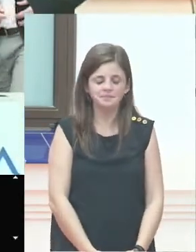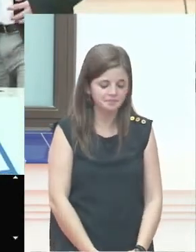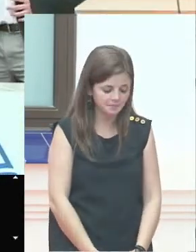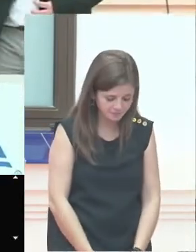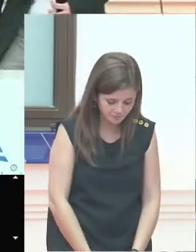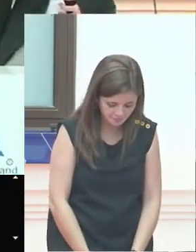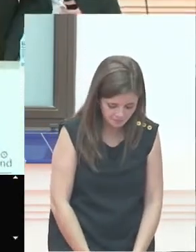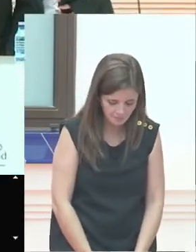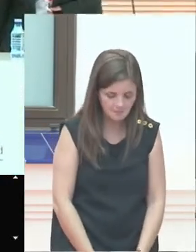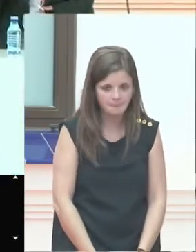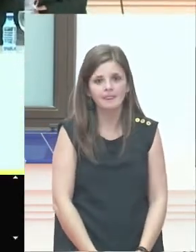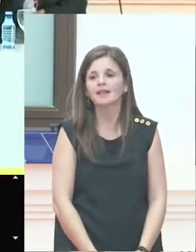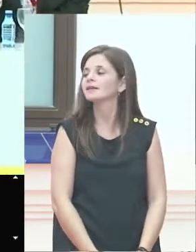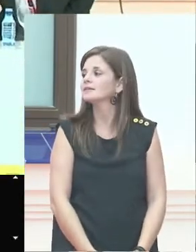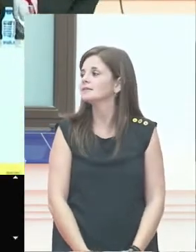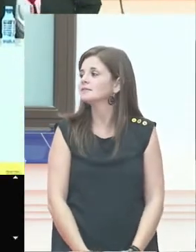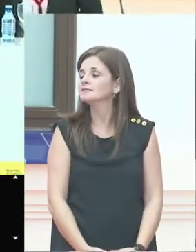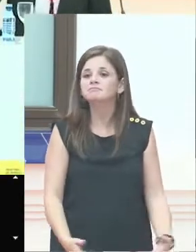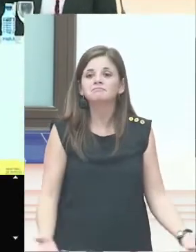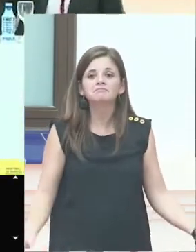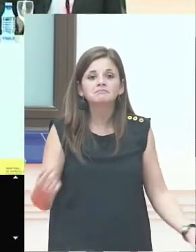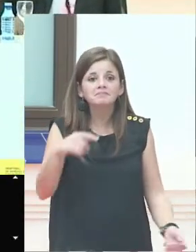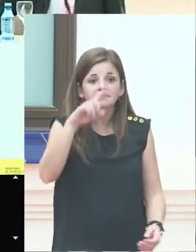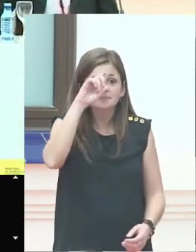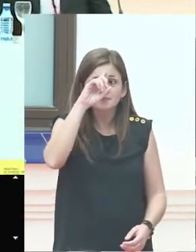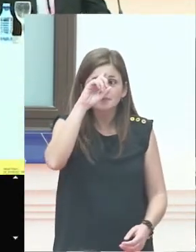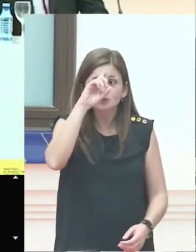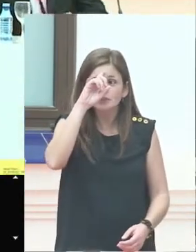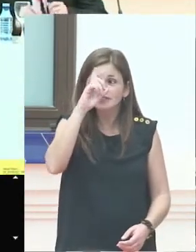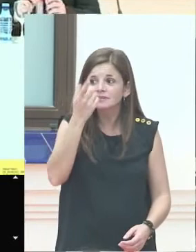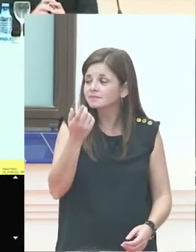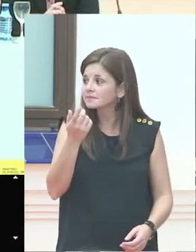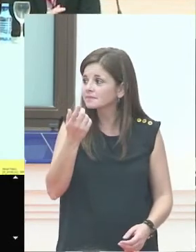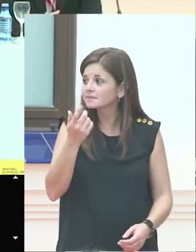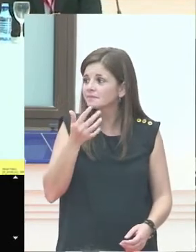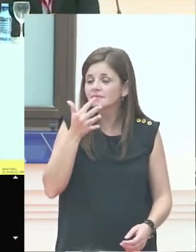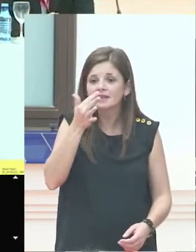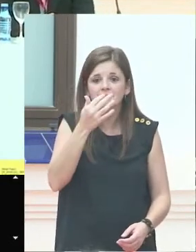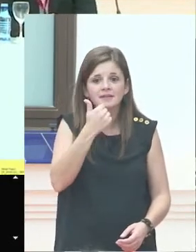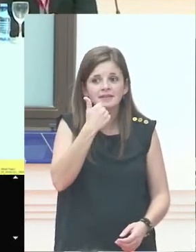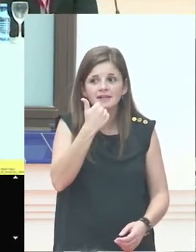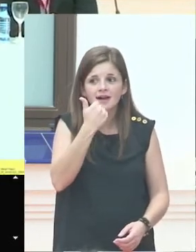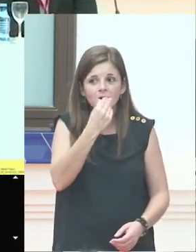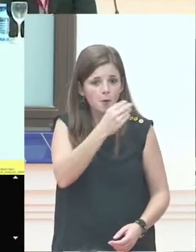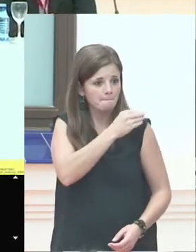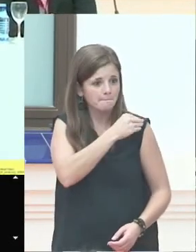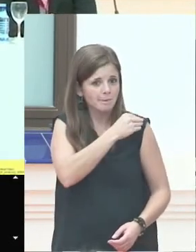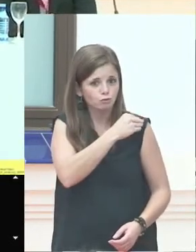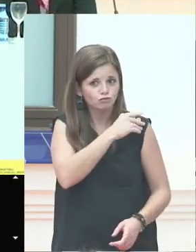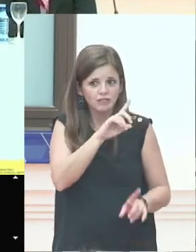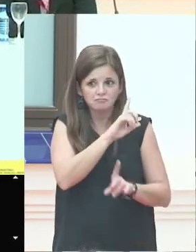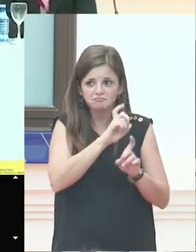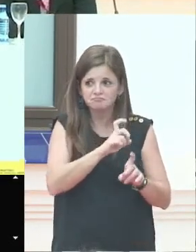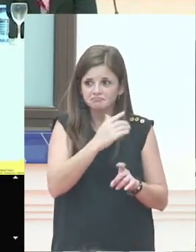Muchas gracias, Fernando. No sé si hay llegamos a la parte de dudas y preguntas. No sé si hay alguna pregunta en la sala.